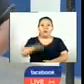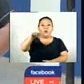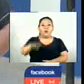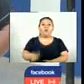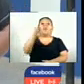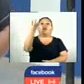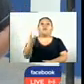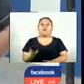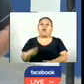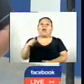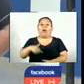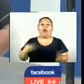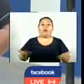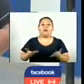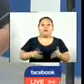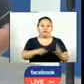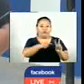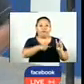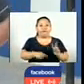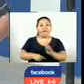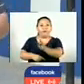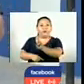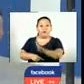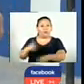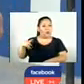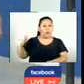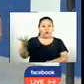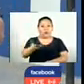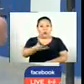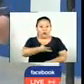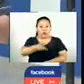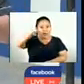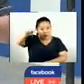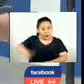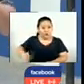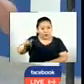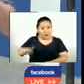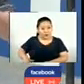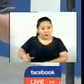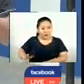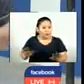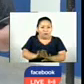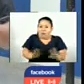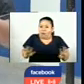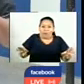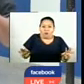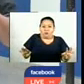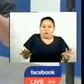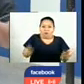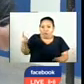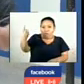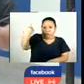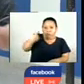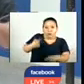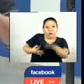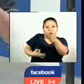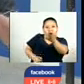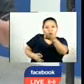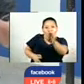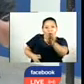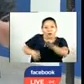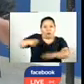estamos haciendo efectivo este traslado Nosotros en este momento únicamente estamos cumpliendo una instrucción